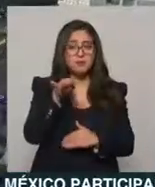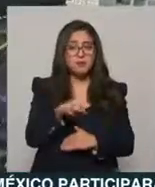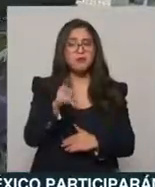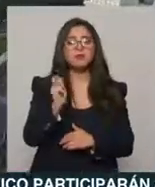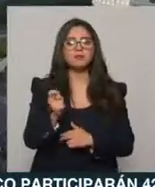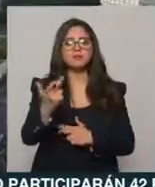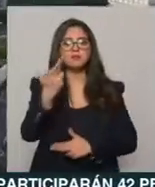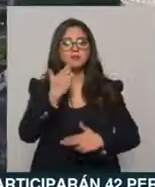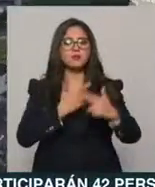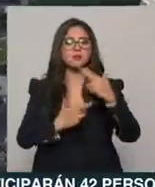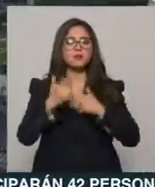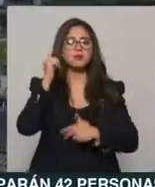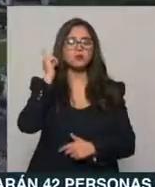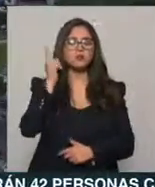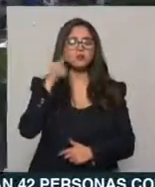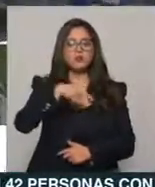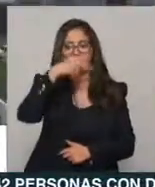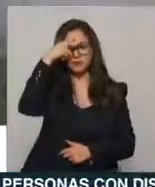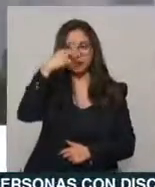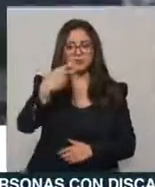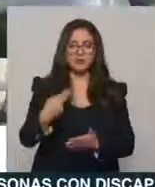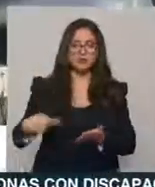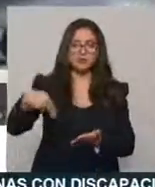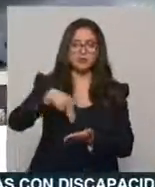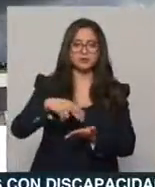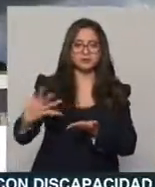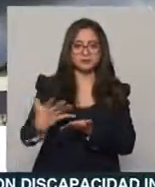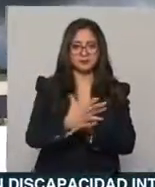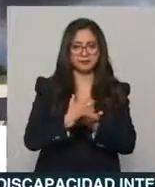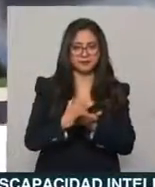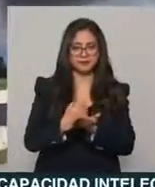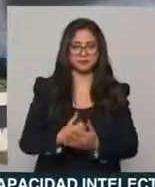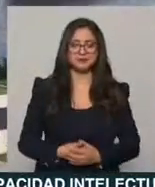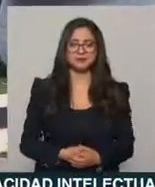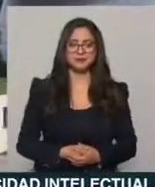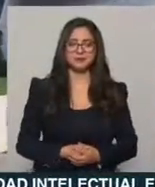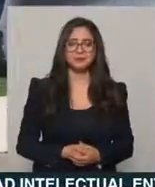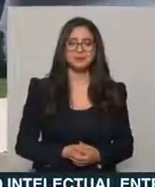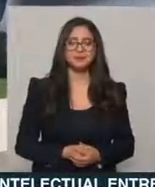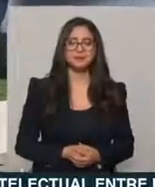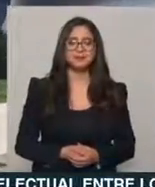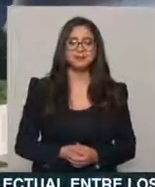regreso de un mexicano en lo más alto del podio. Jesús Arias, 21 Noticias.